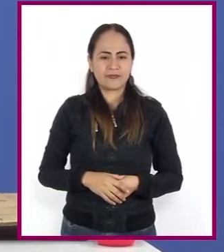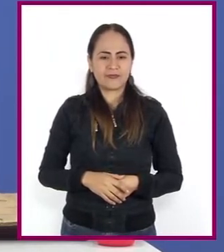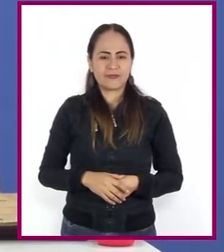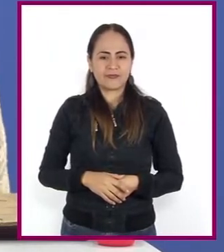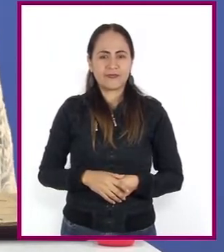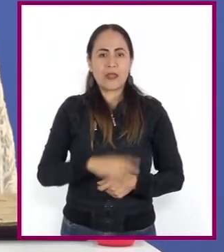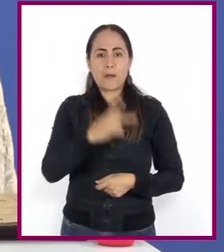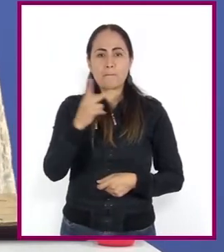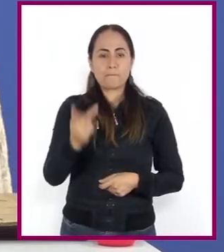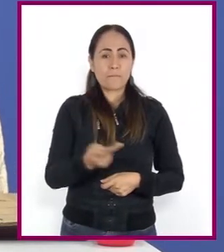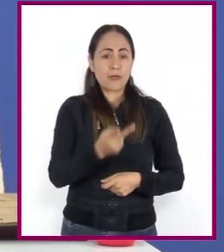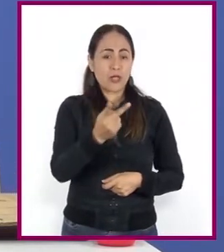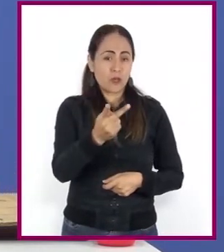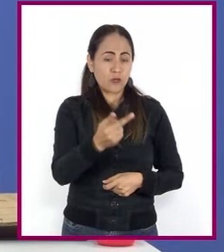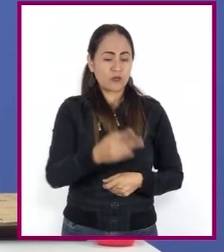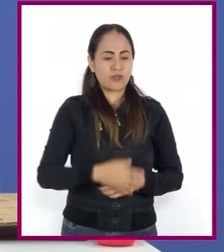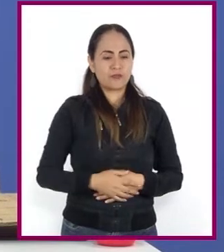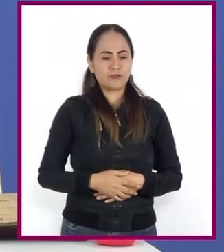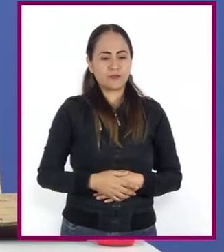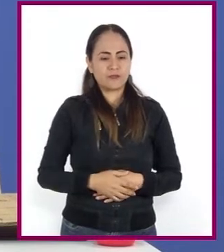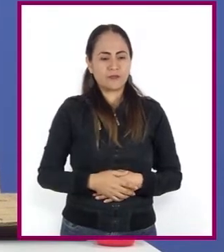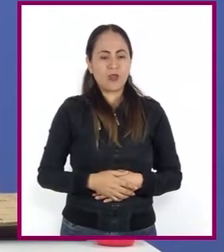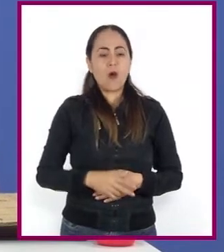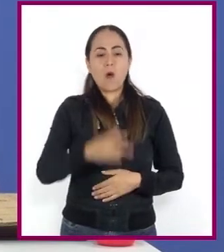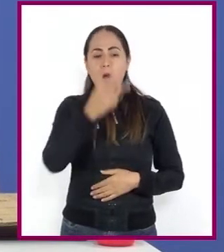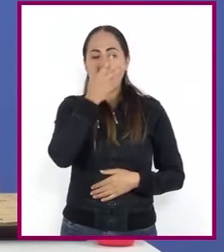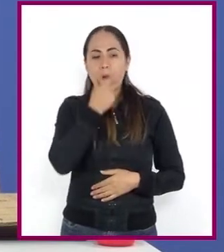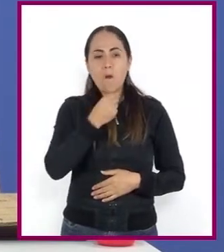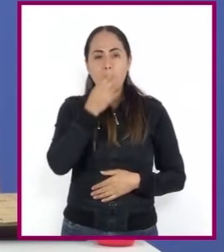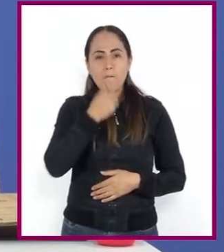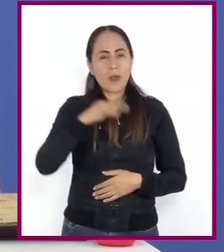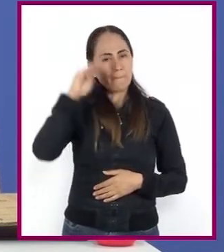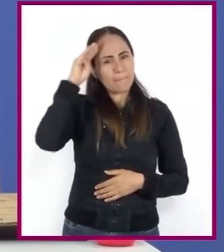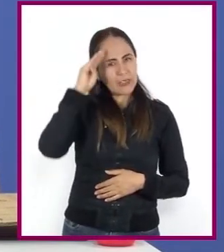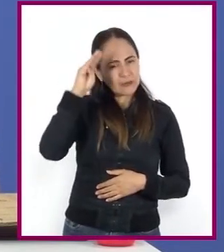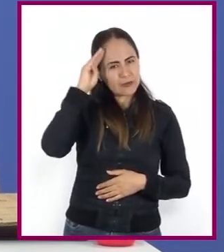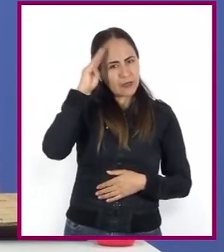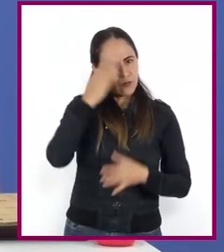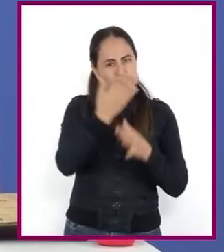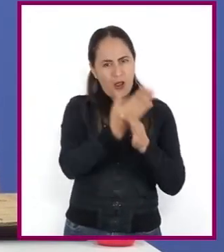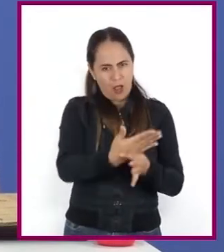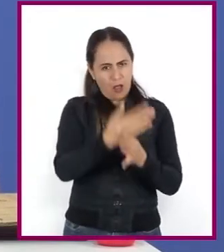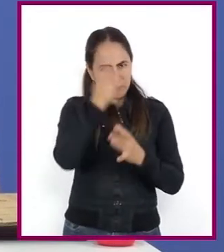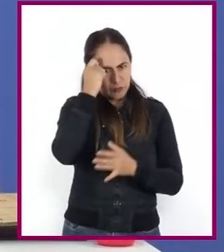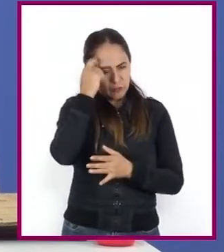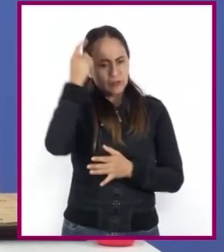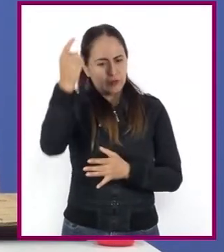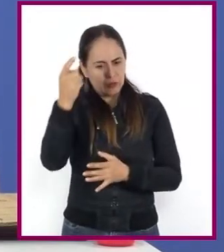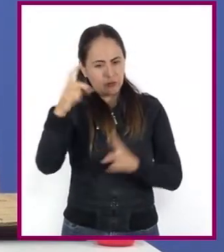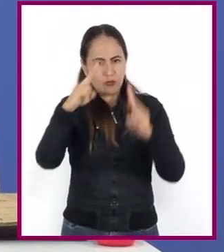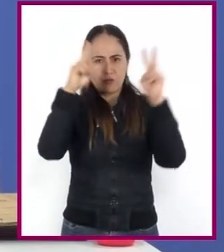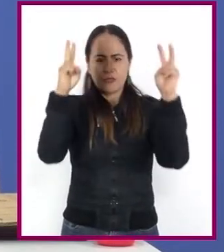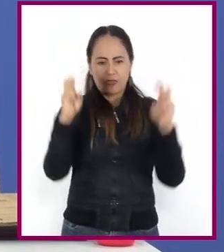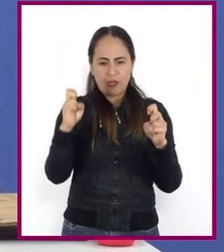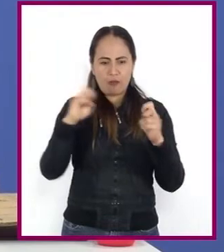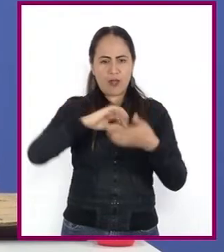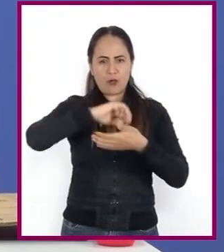La pregunta es, pensador ilustrado, autor de la obra El Contrato Social,